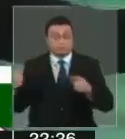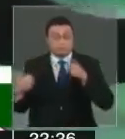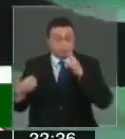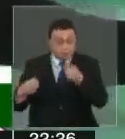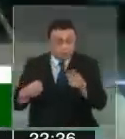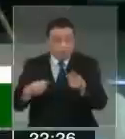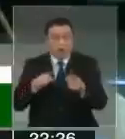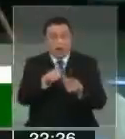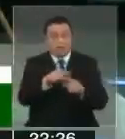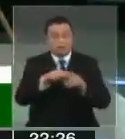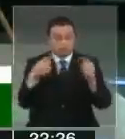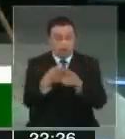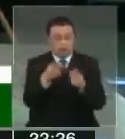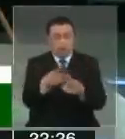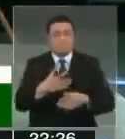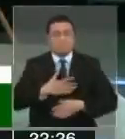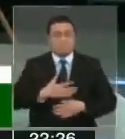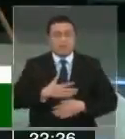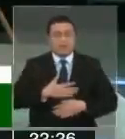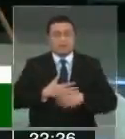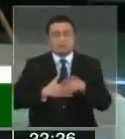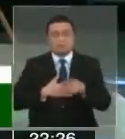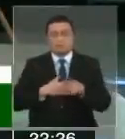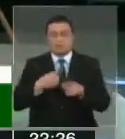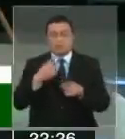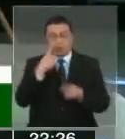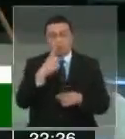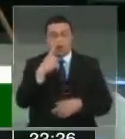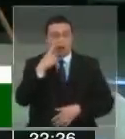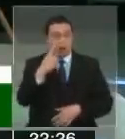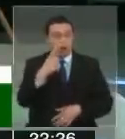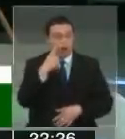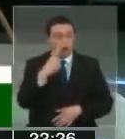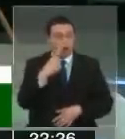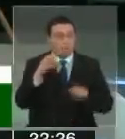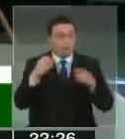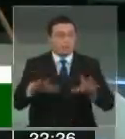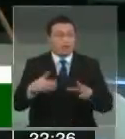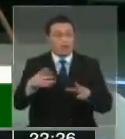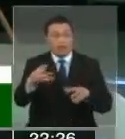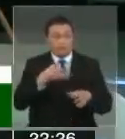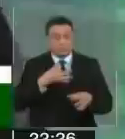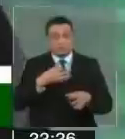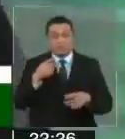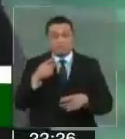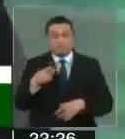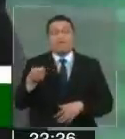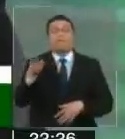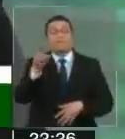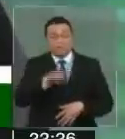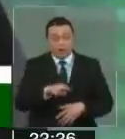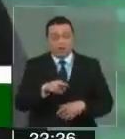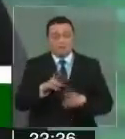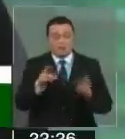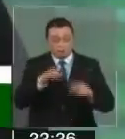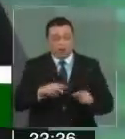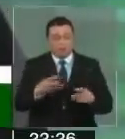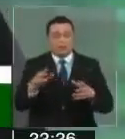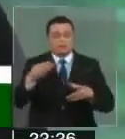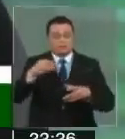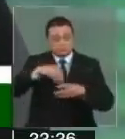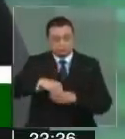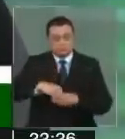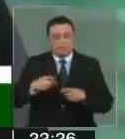eso, todo eso para mí, diciéndome, ojo, está ahí perdida, volvamos al lugar, al centro, volvamos a